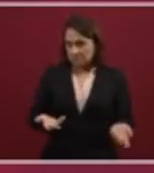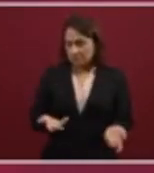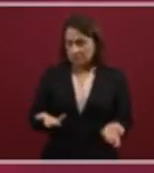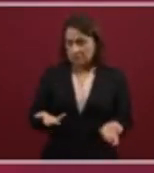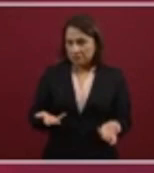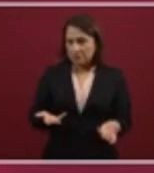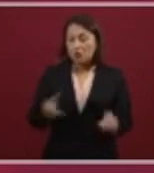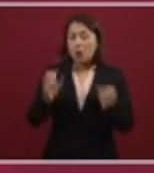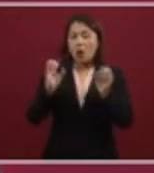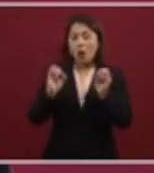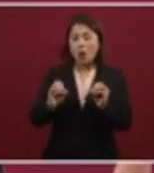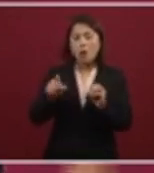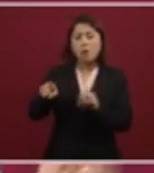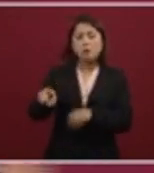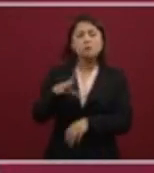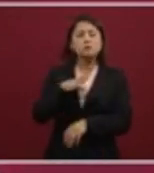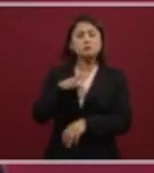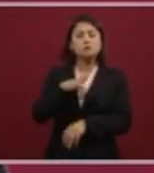para